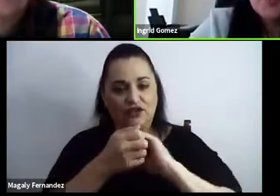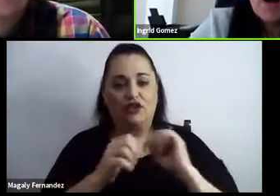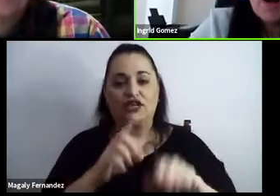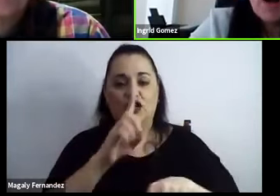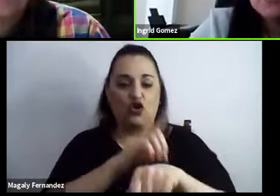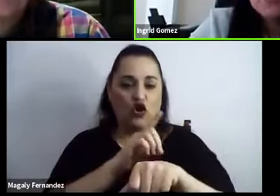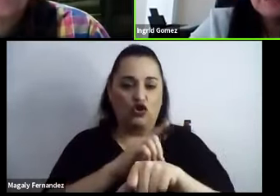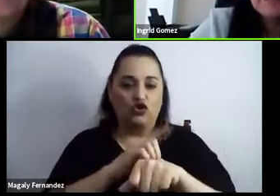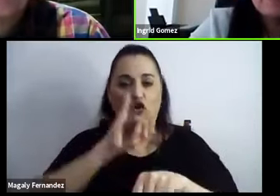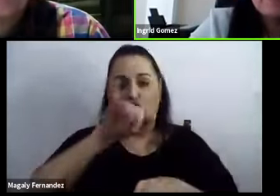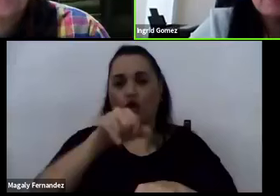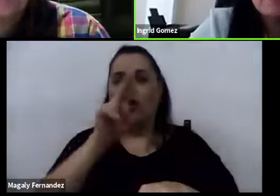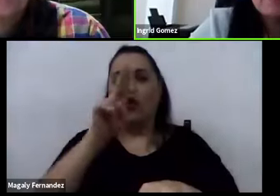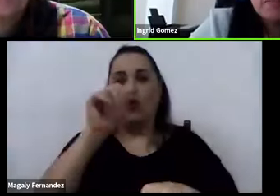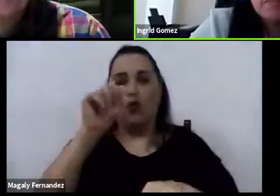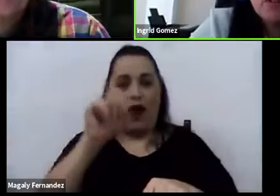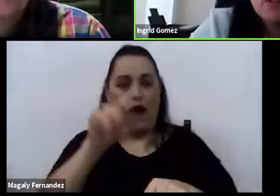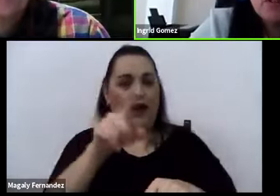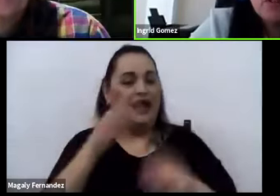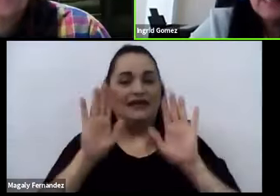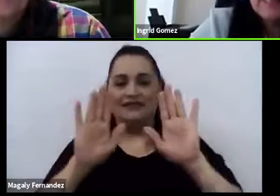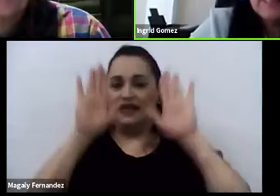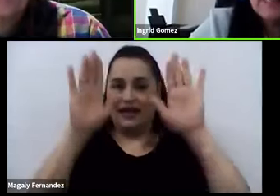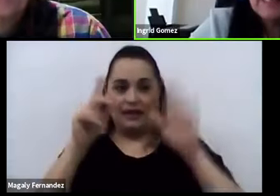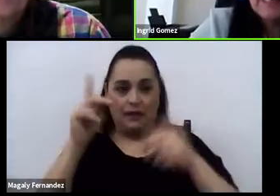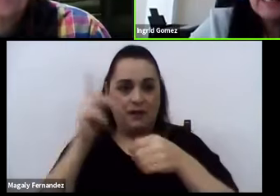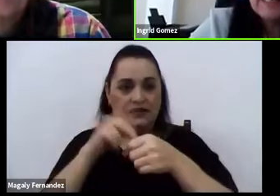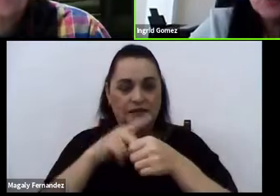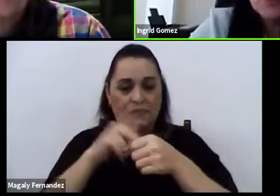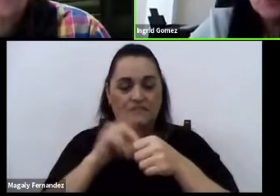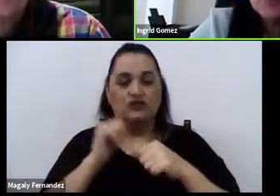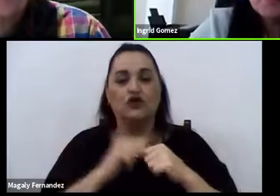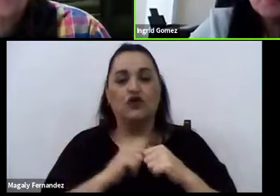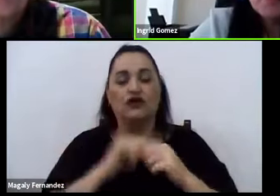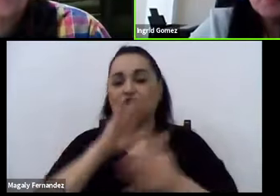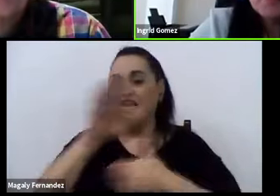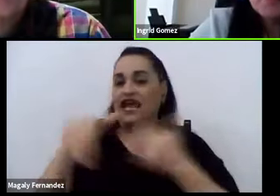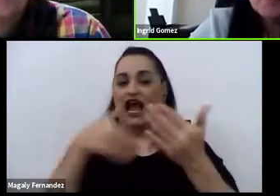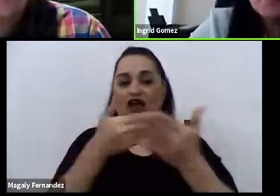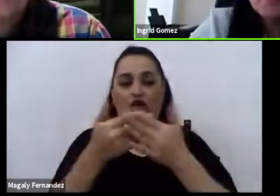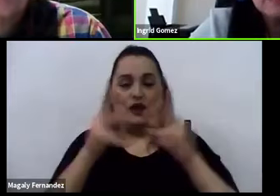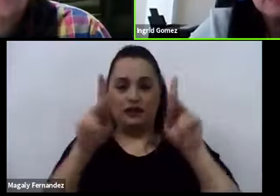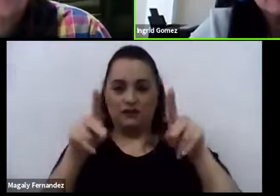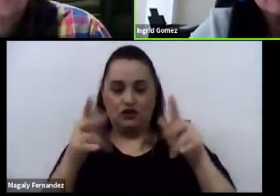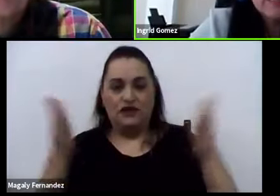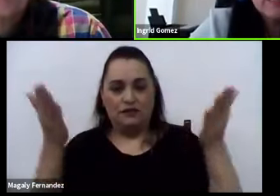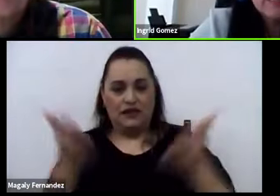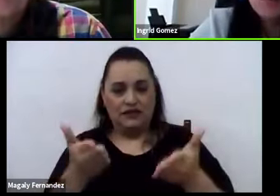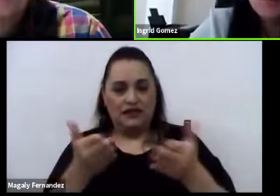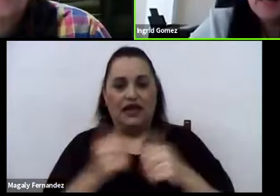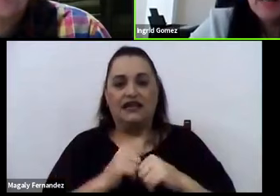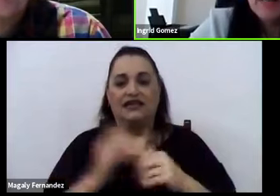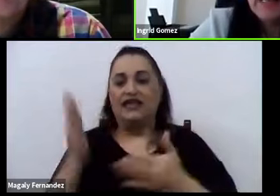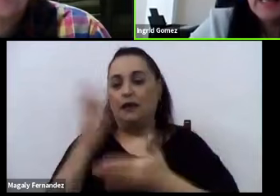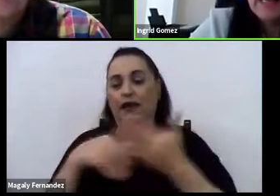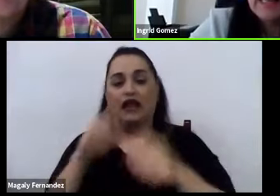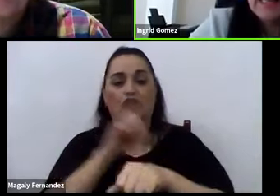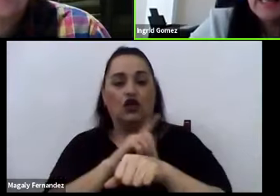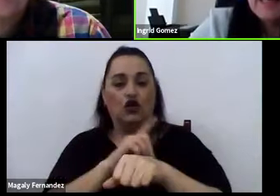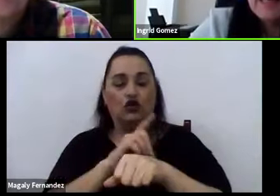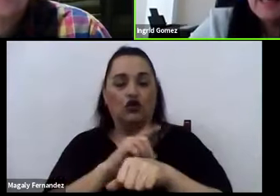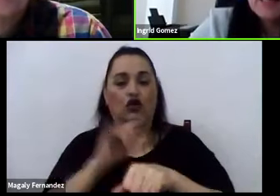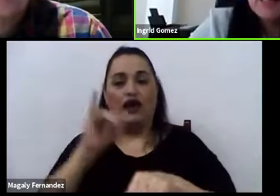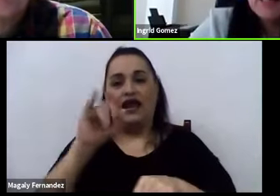doctor Juan por su excelente participación y a todos los presentes. Es de parte de la doctora Iliana